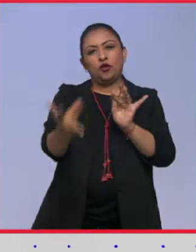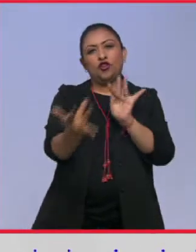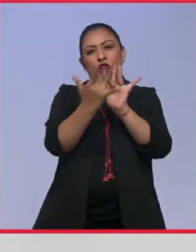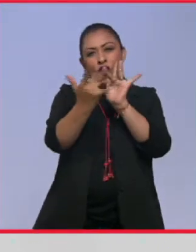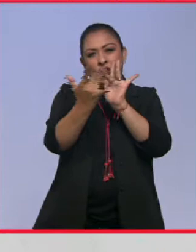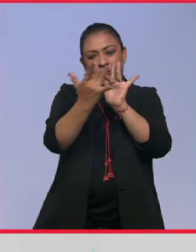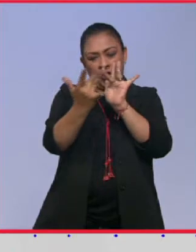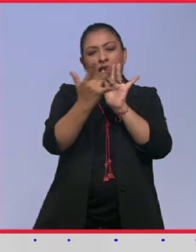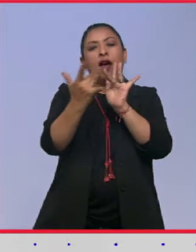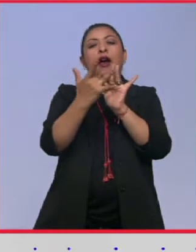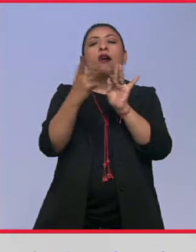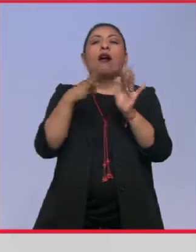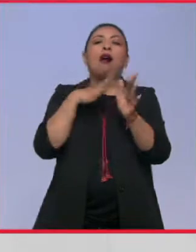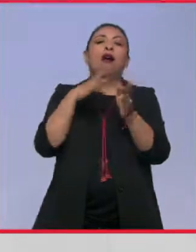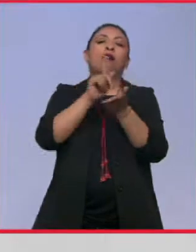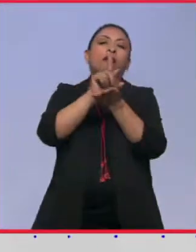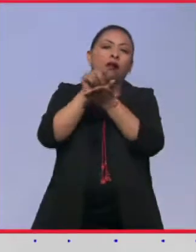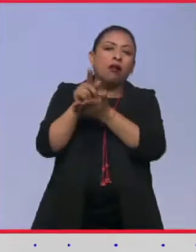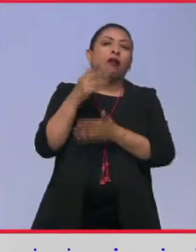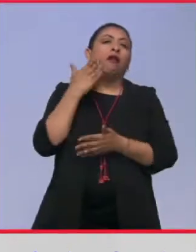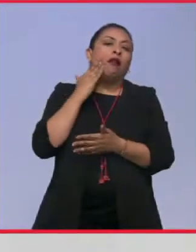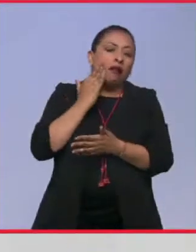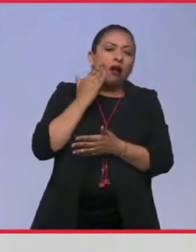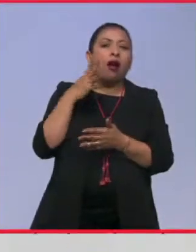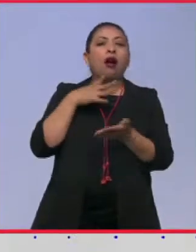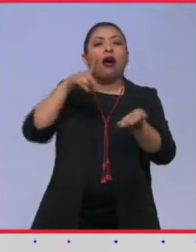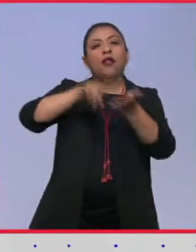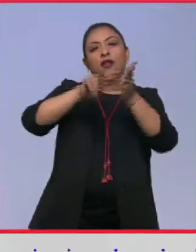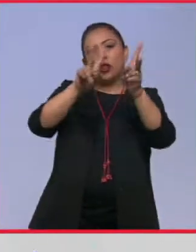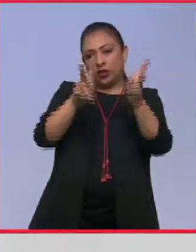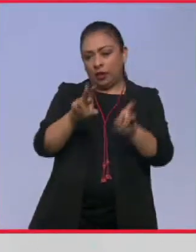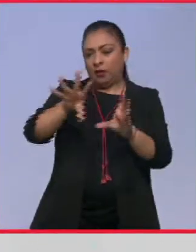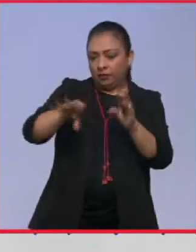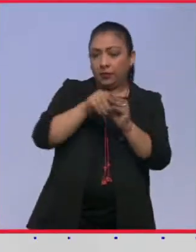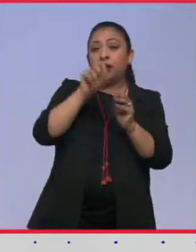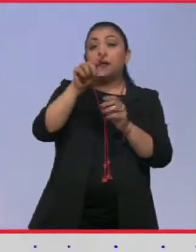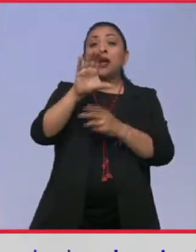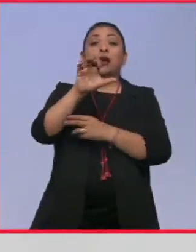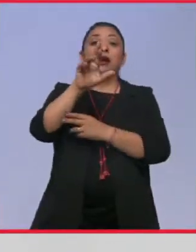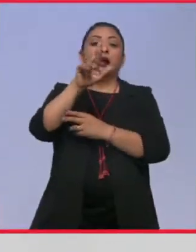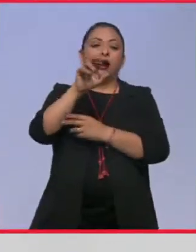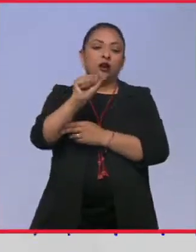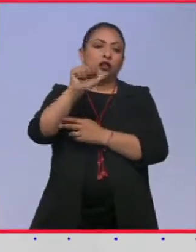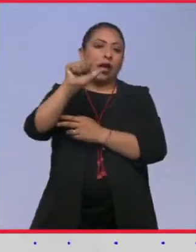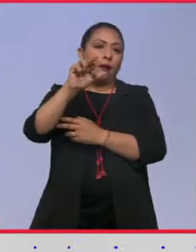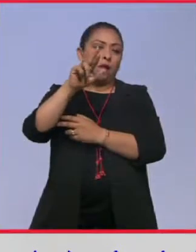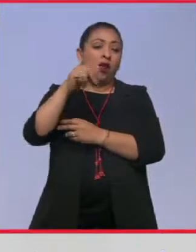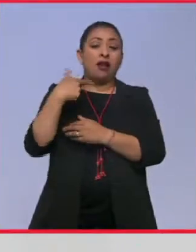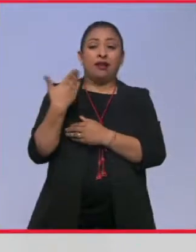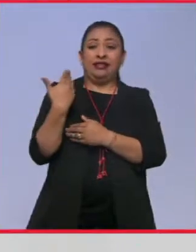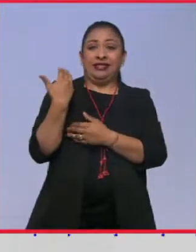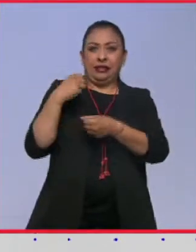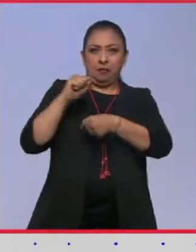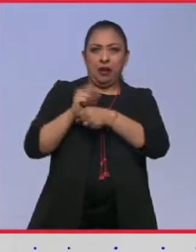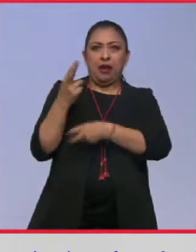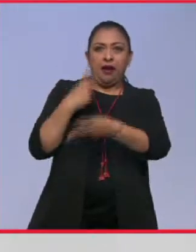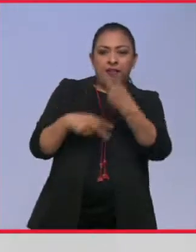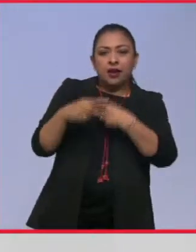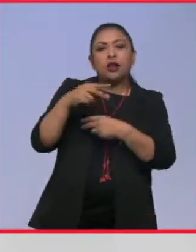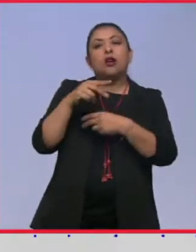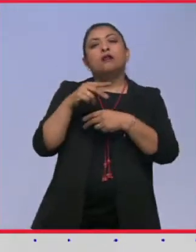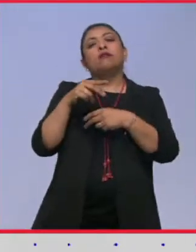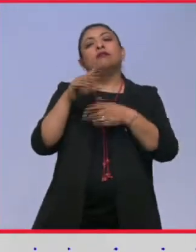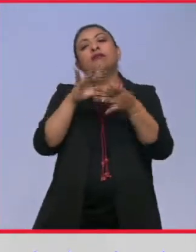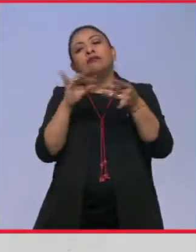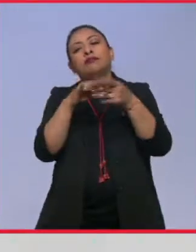contacto con nosotros a través de redes sociales. Es parte de nuestros contenidos. También vamos a hablar de Carlos Amorales, uh-huh, que hace unas semanas él estuvo aquí con nosotros para hablar